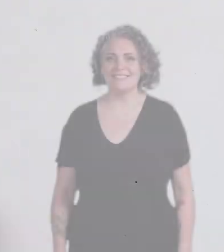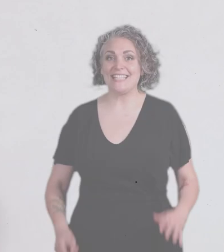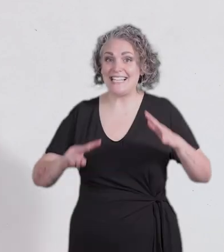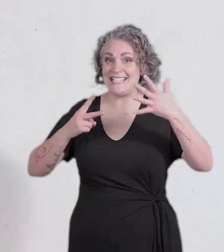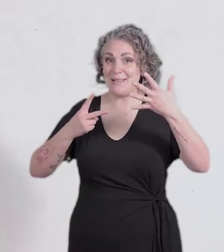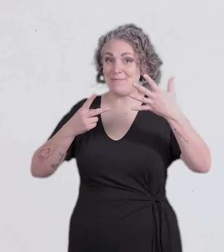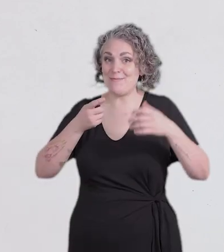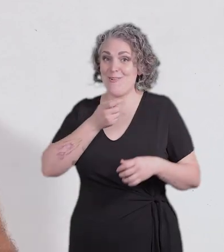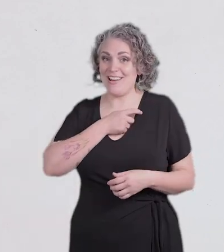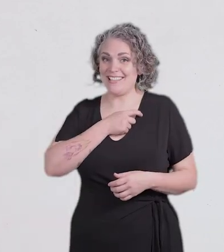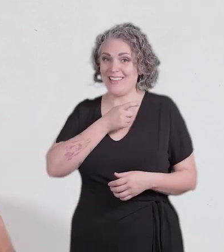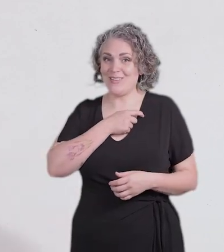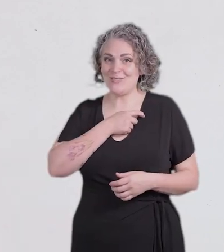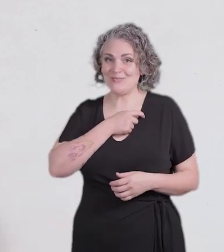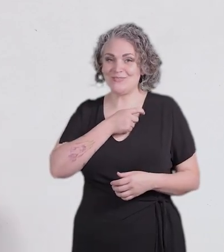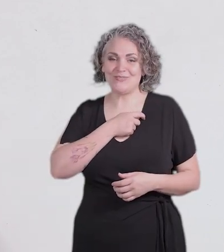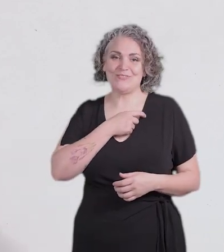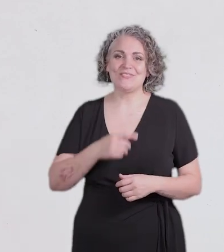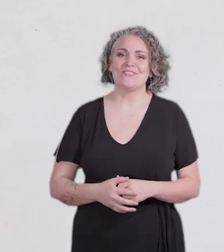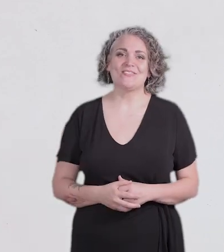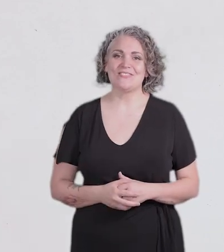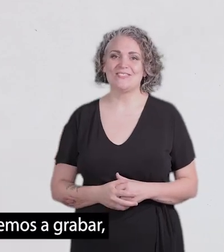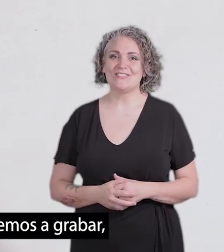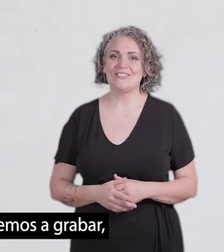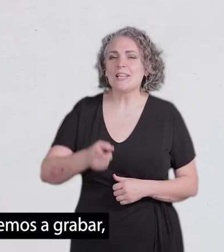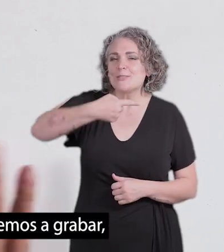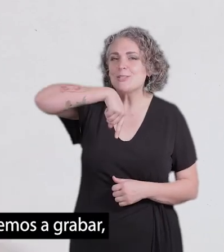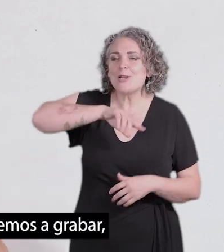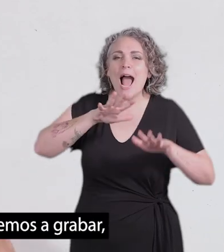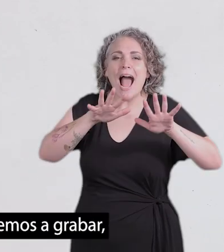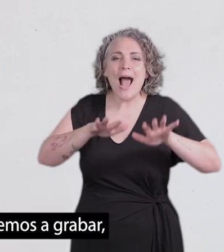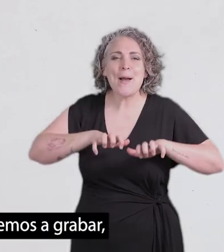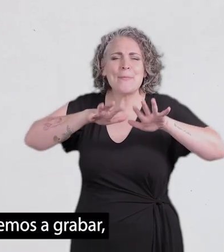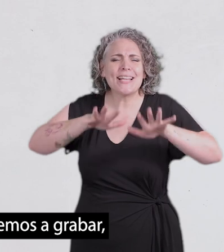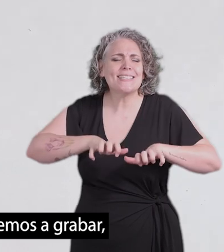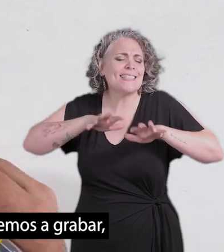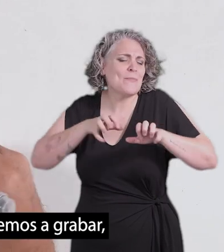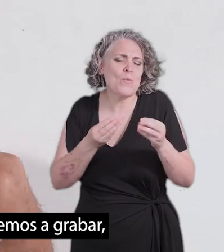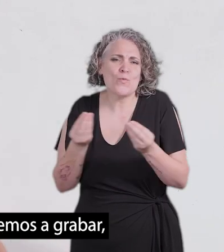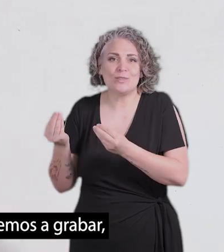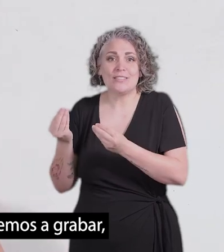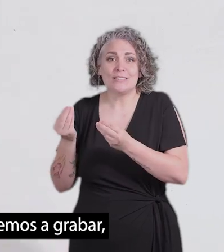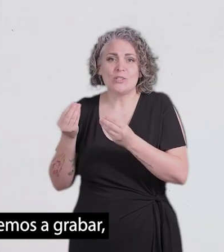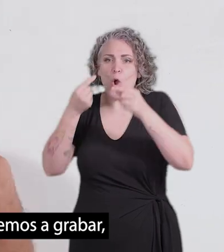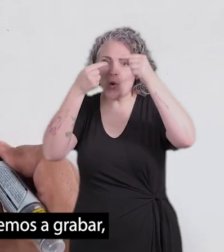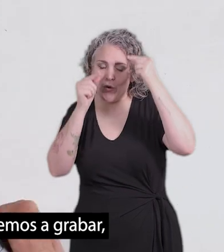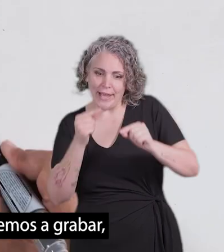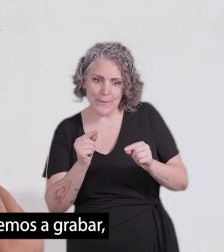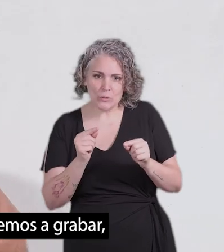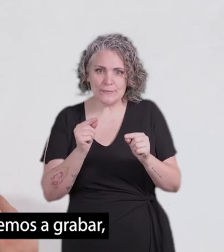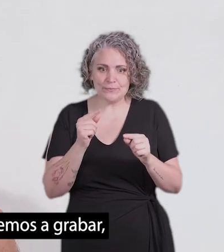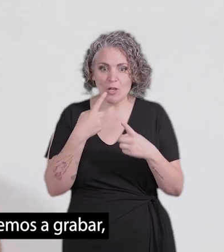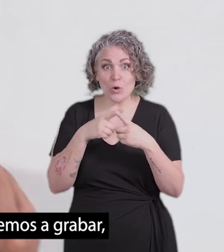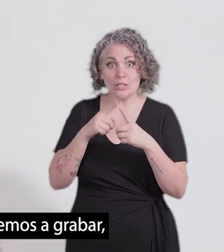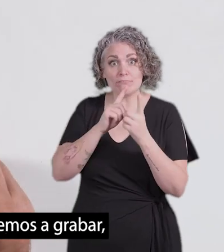Séptimo latido Aprendemos Corregimos Cambiamos